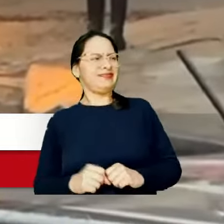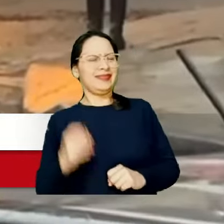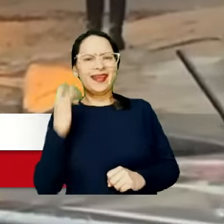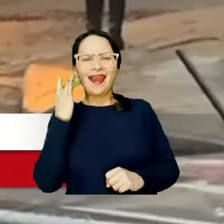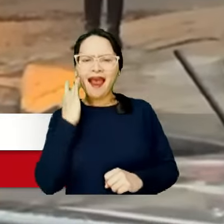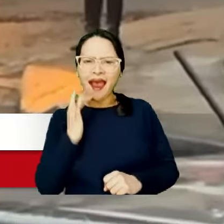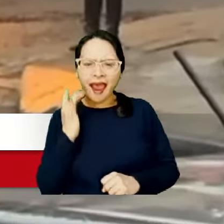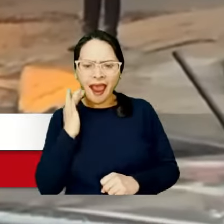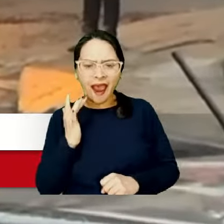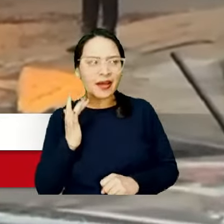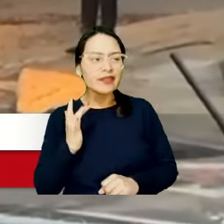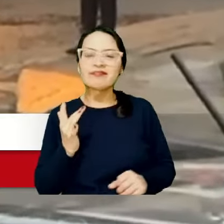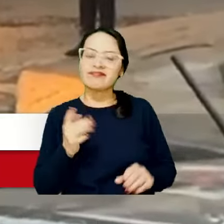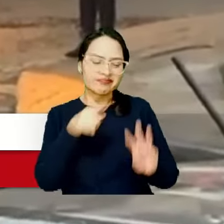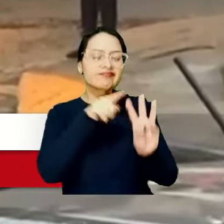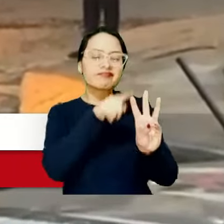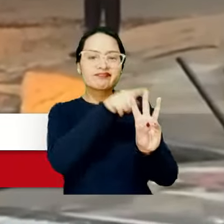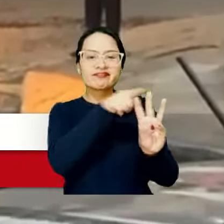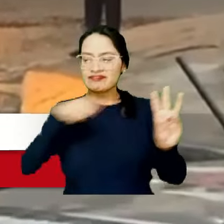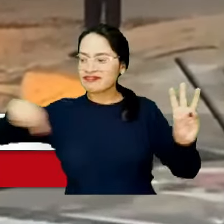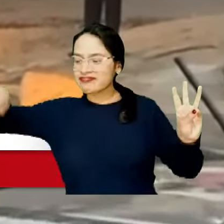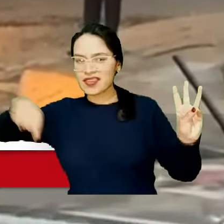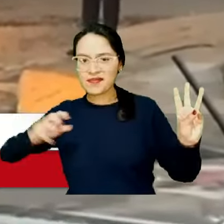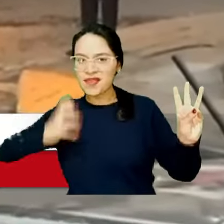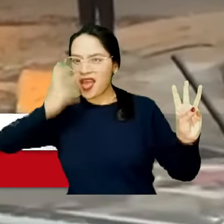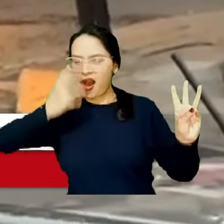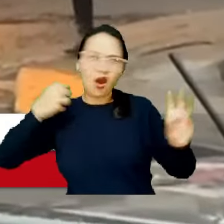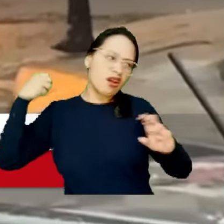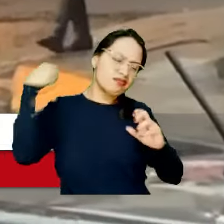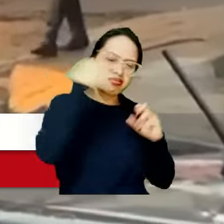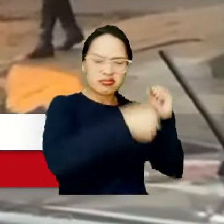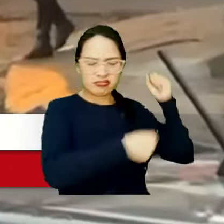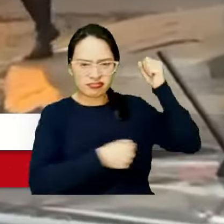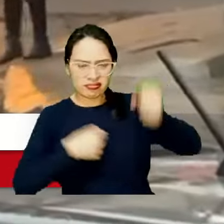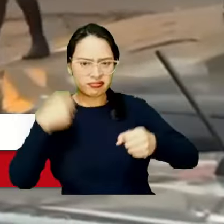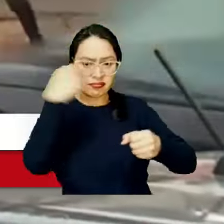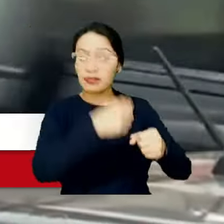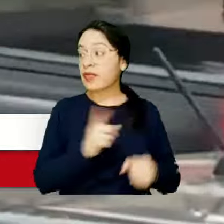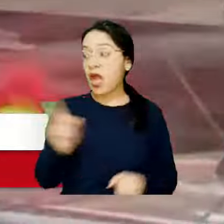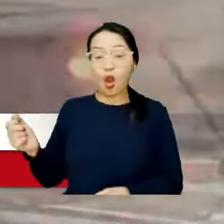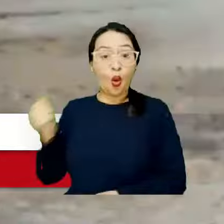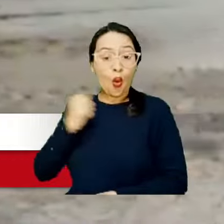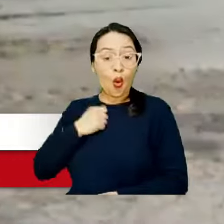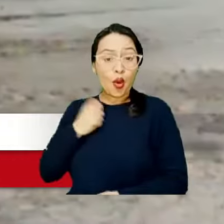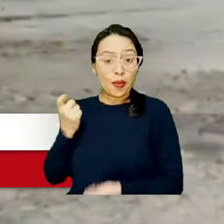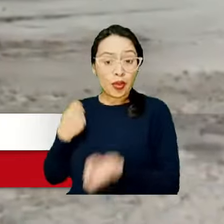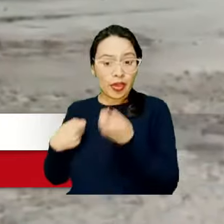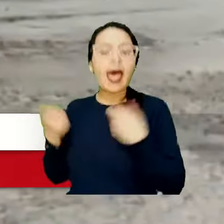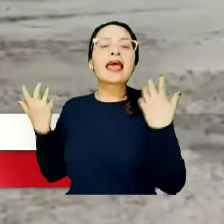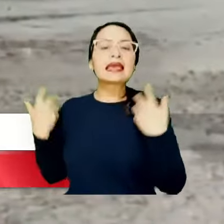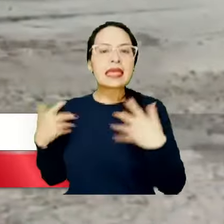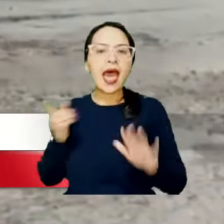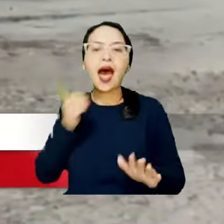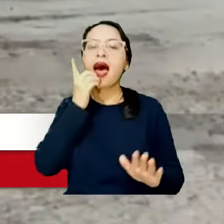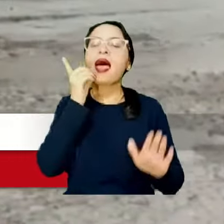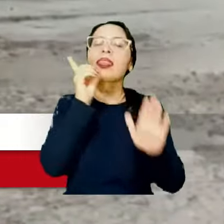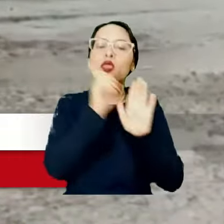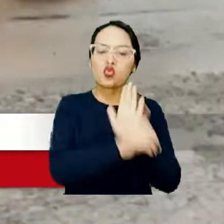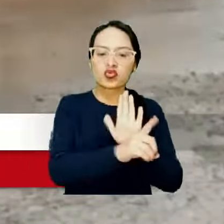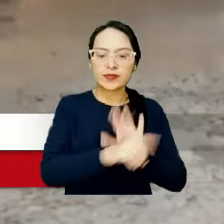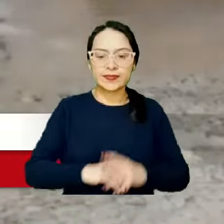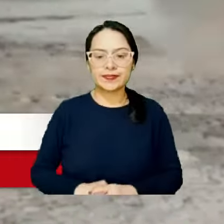cogen y lo pegan. Y el dueño de acá fue a presentar la denuncia también, a hacer la respectiva denuncia y todo eso. Finalmente al